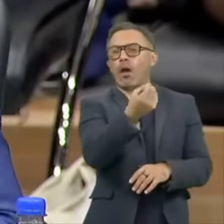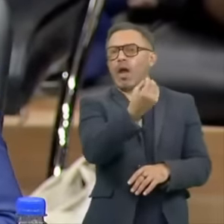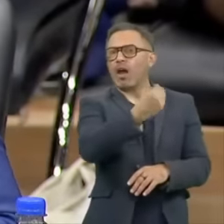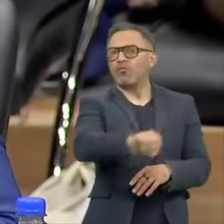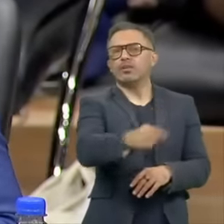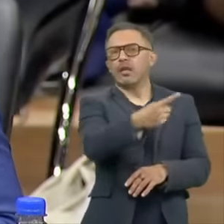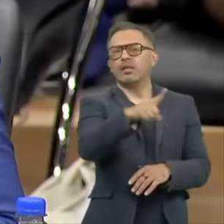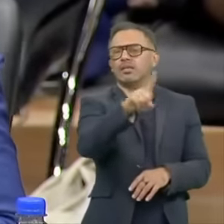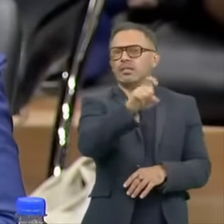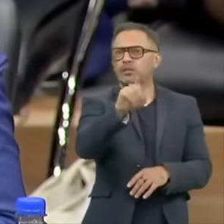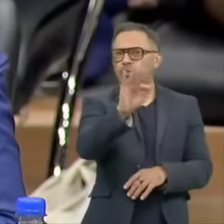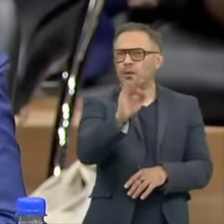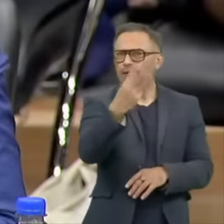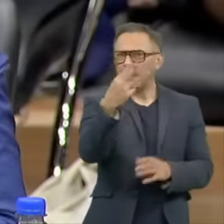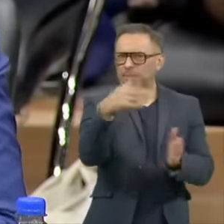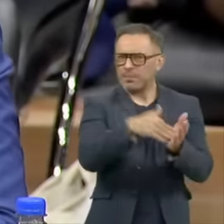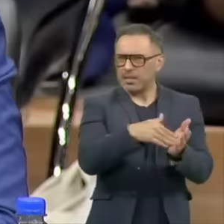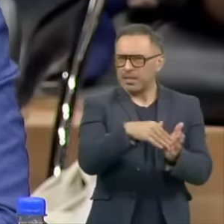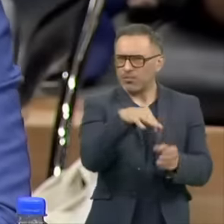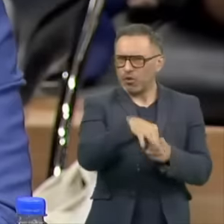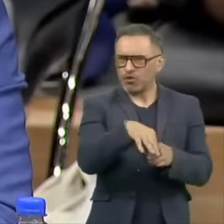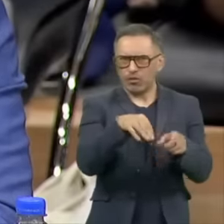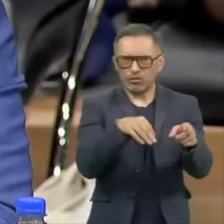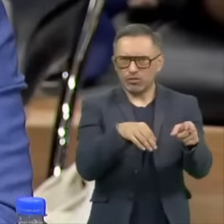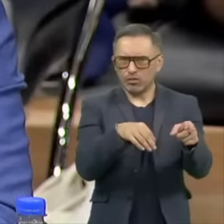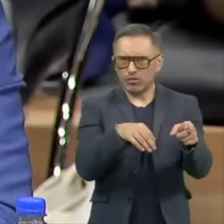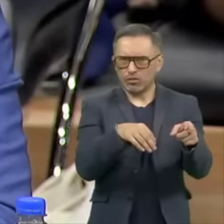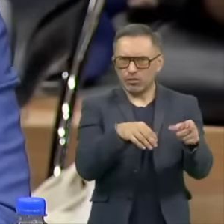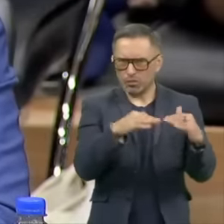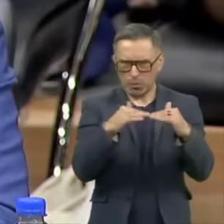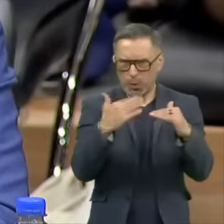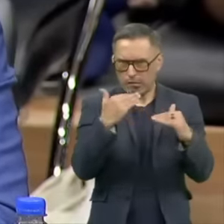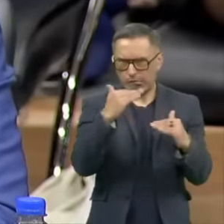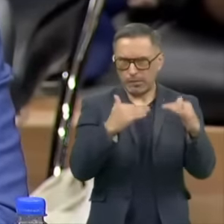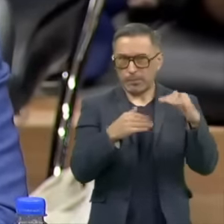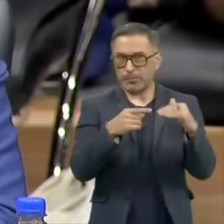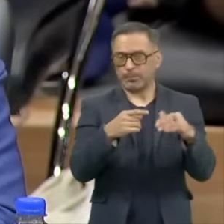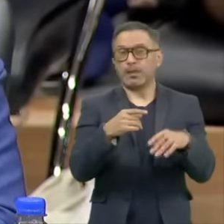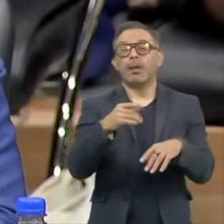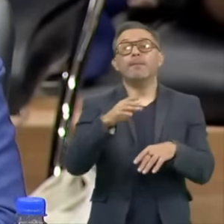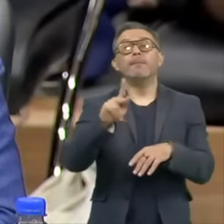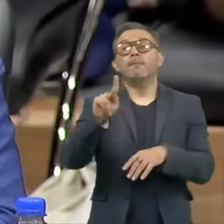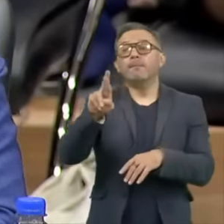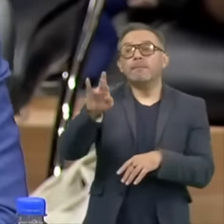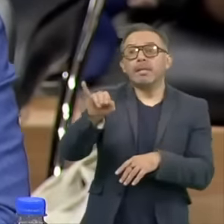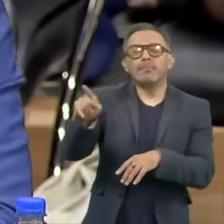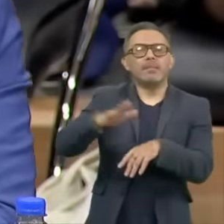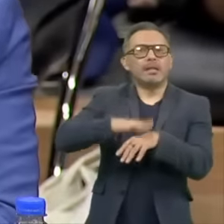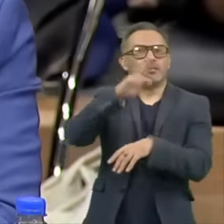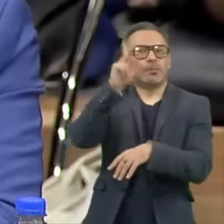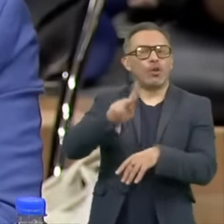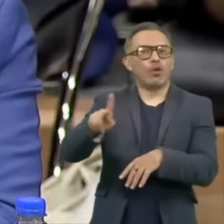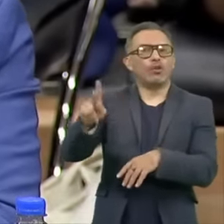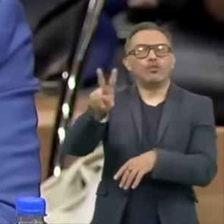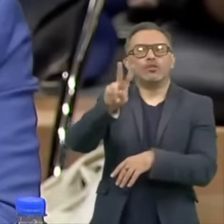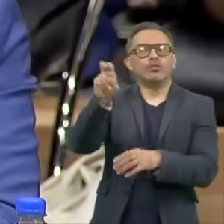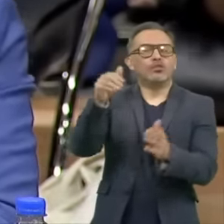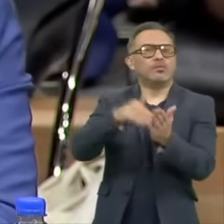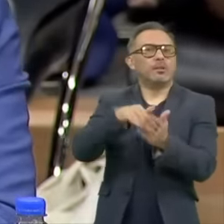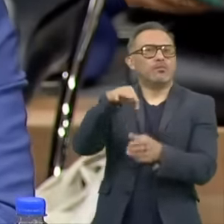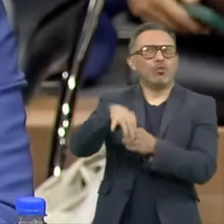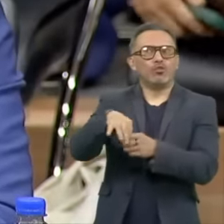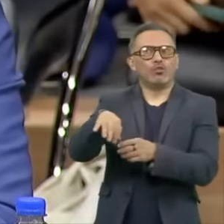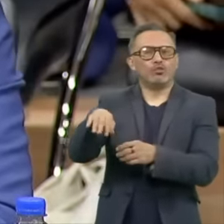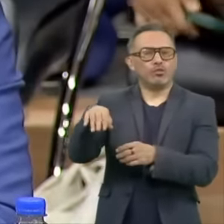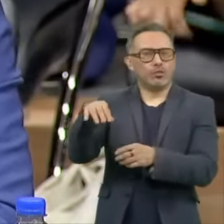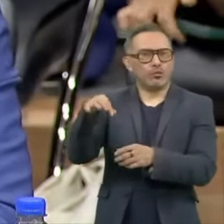143 mil votos, pero ahí no queda. El PRI 200 mil votos para obtener un diputado,